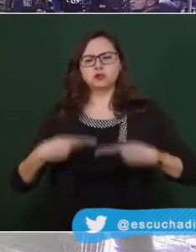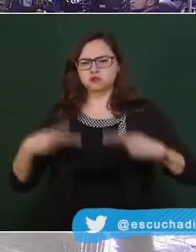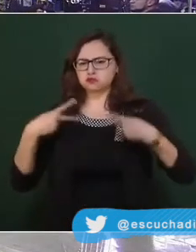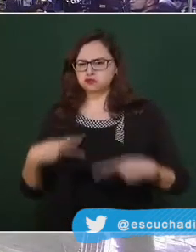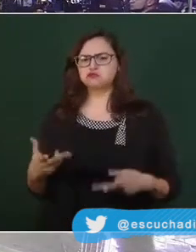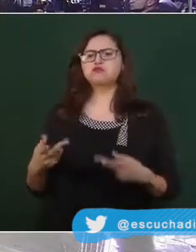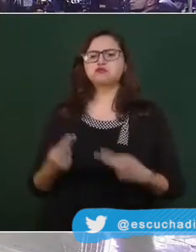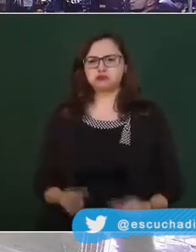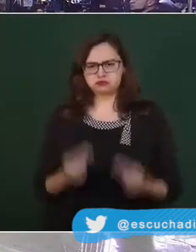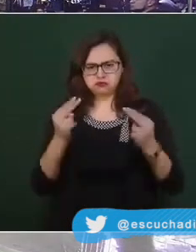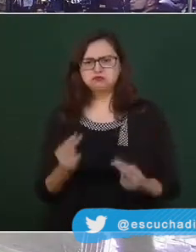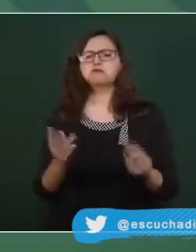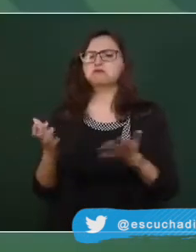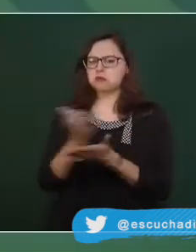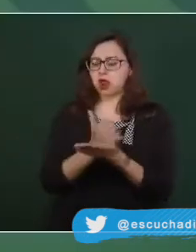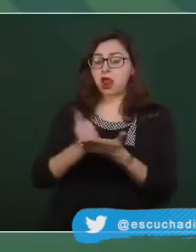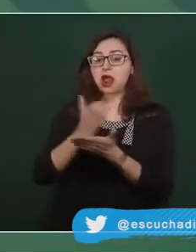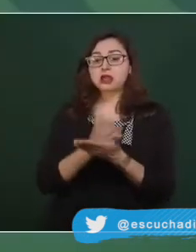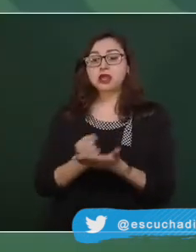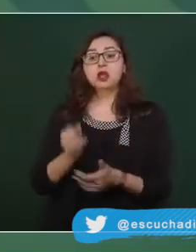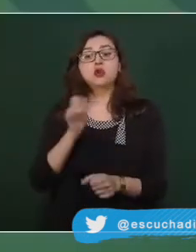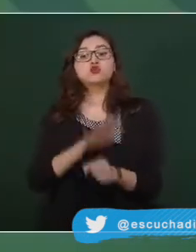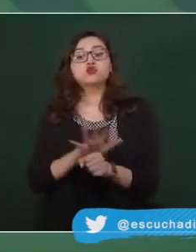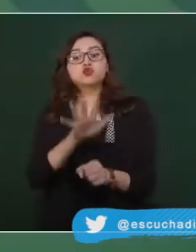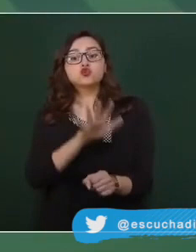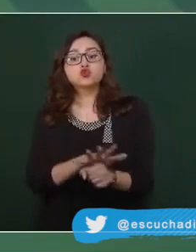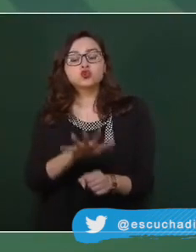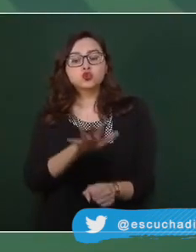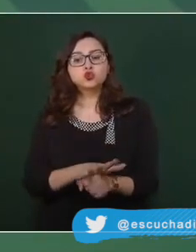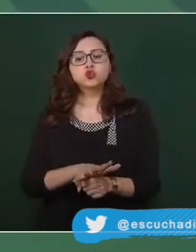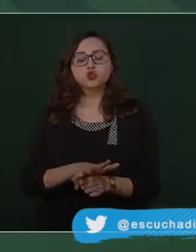avance importante y muy pronto realizará una visita.